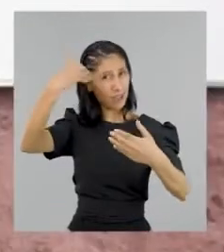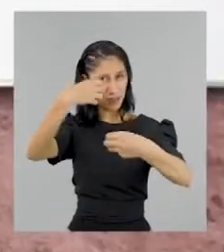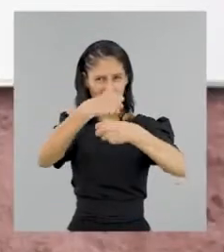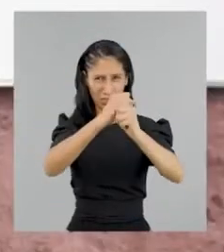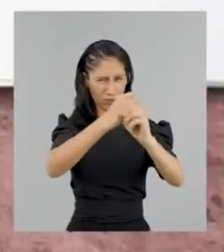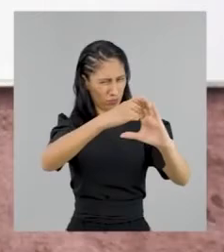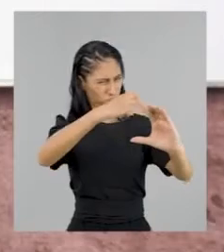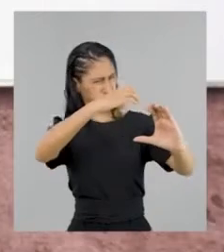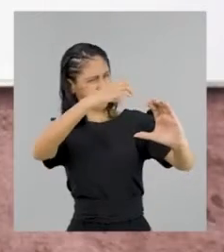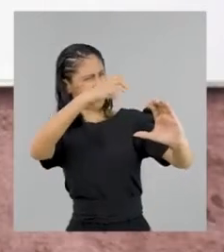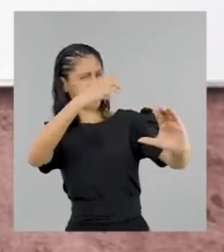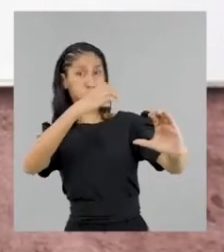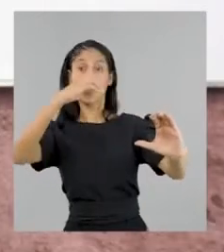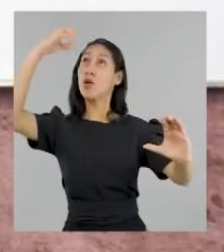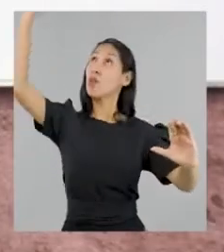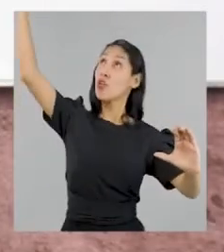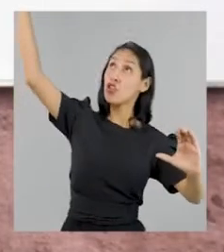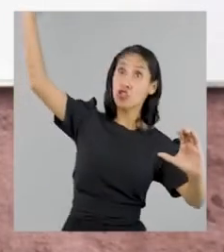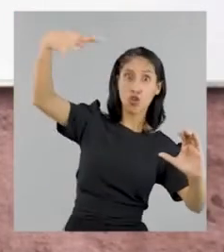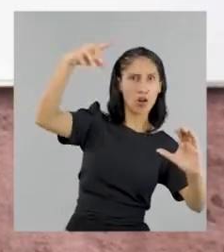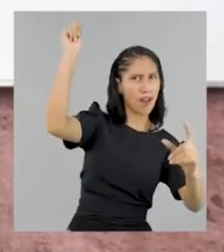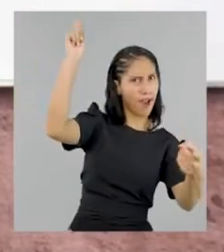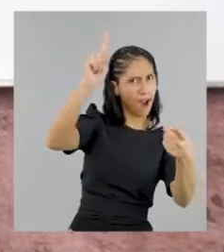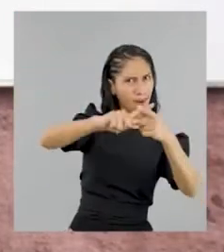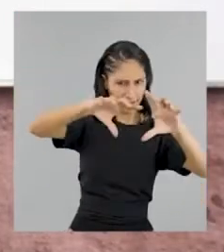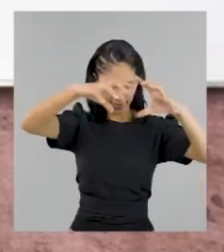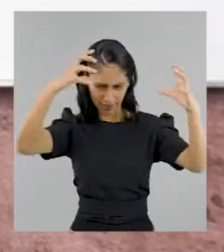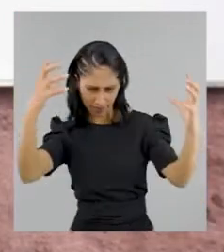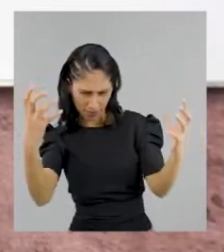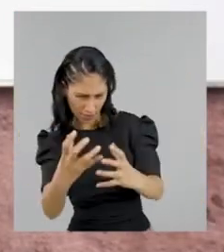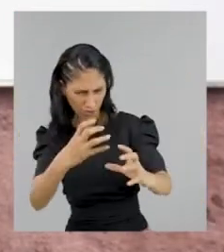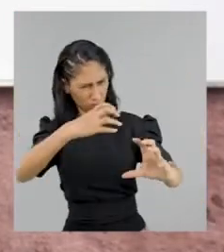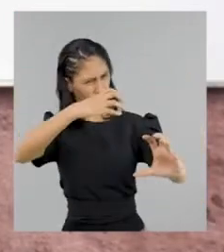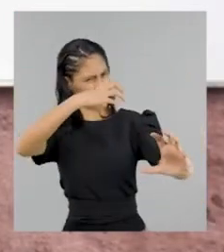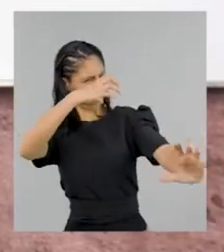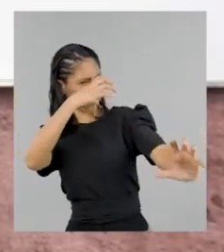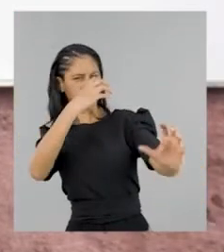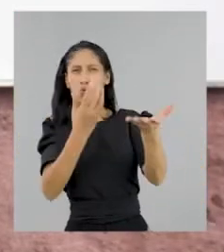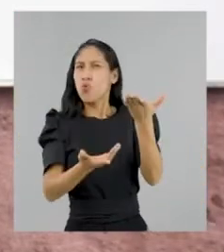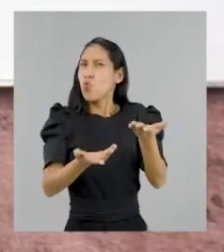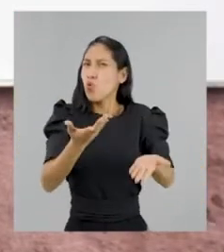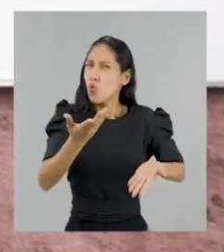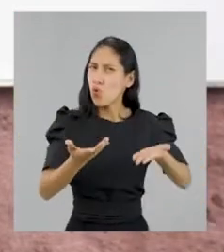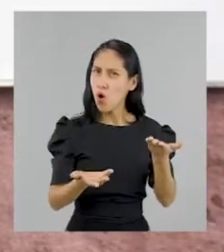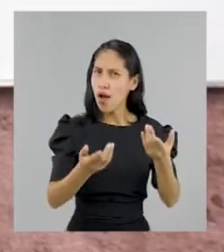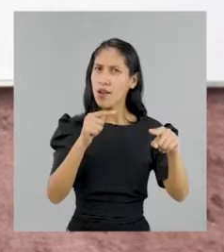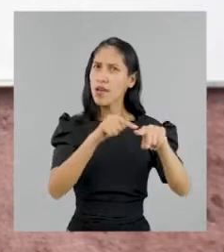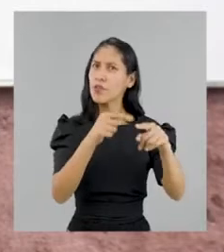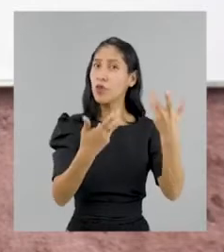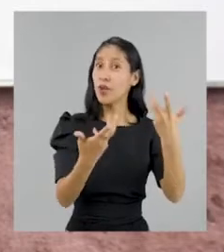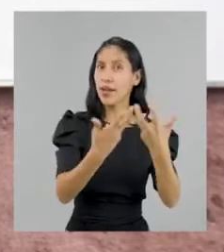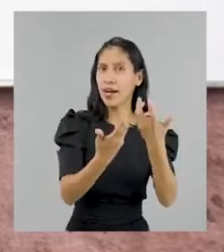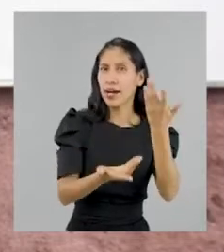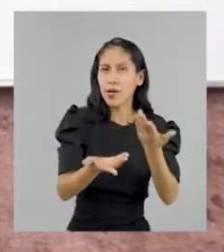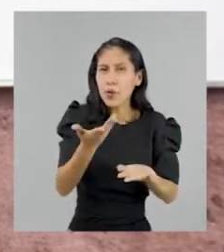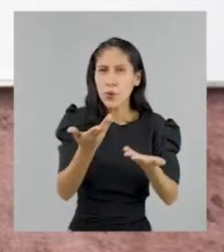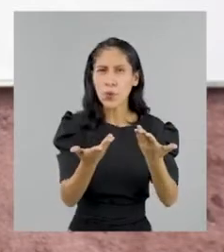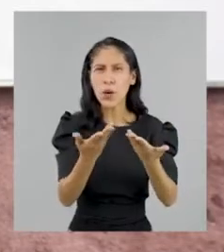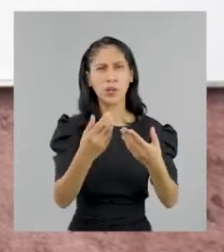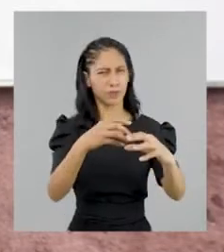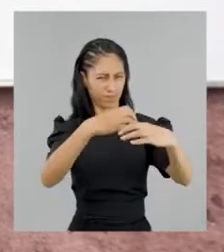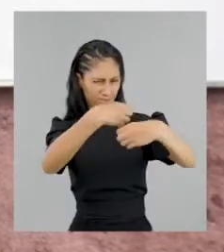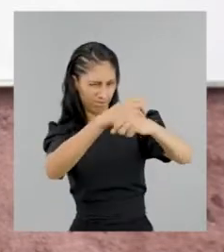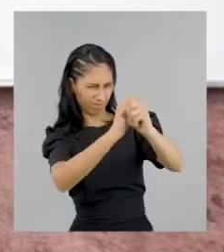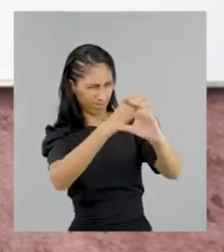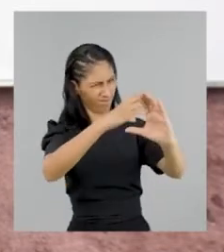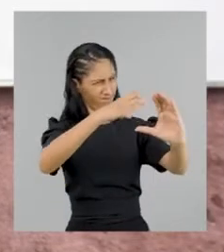esas distancias, se utilizaba la técnica de trigonometría elemental llamada paralaje. Esta consistía en medir los